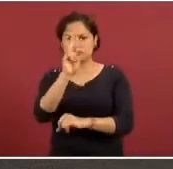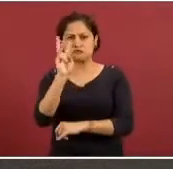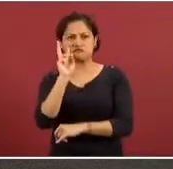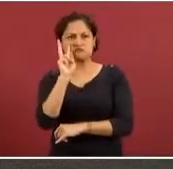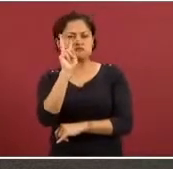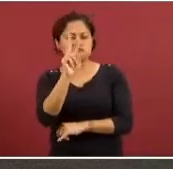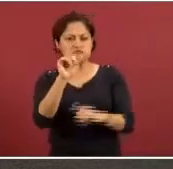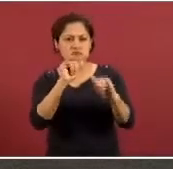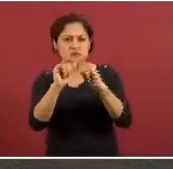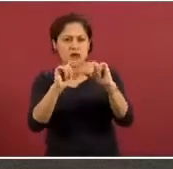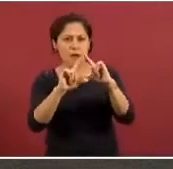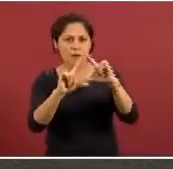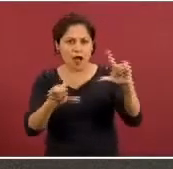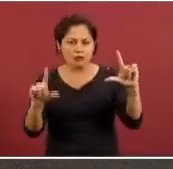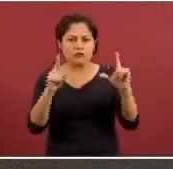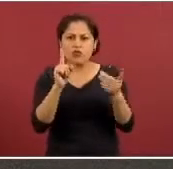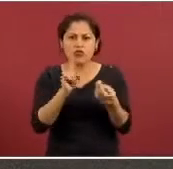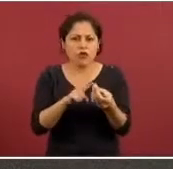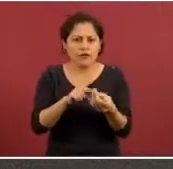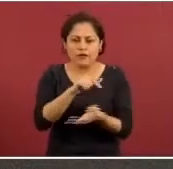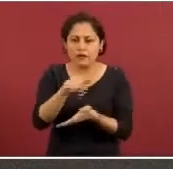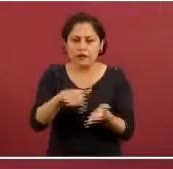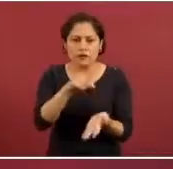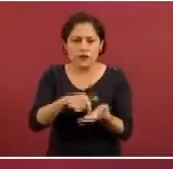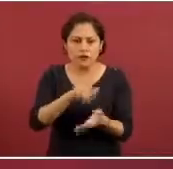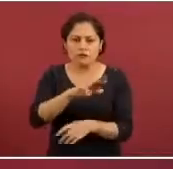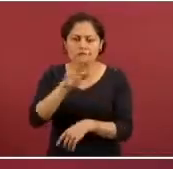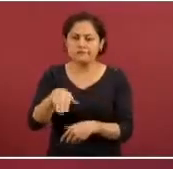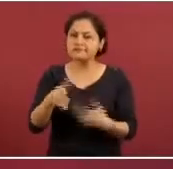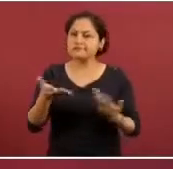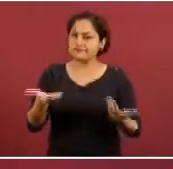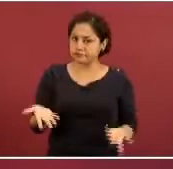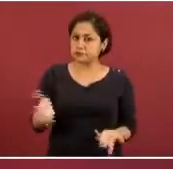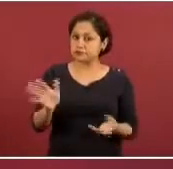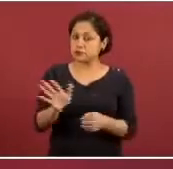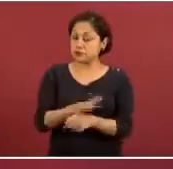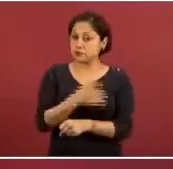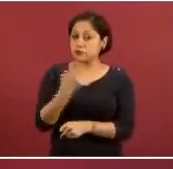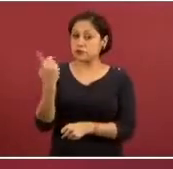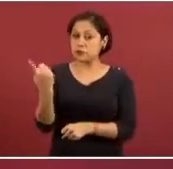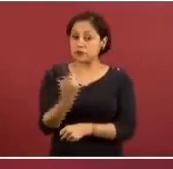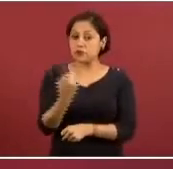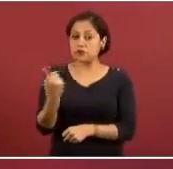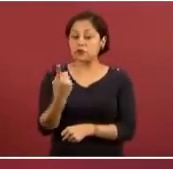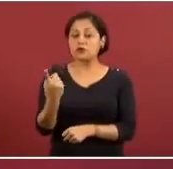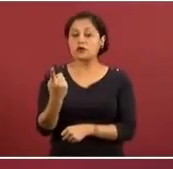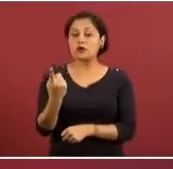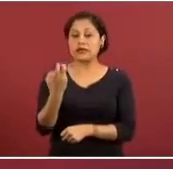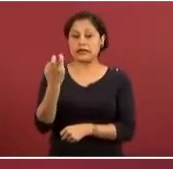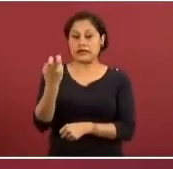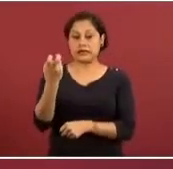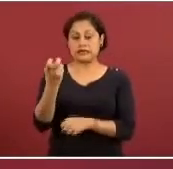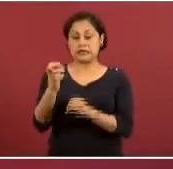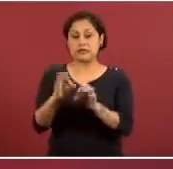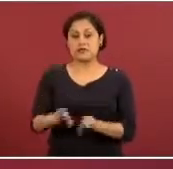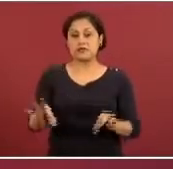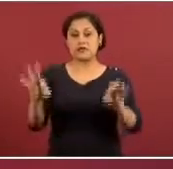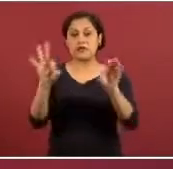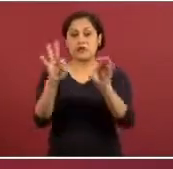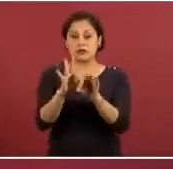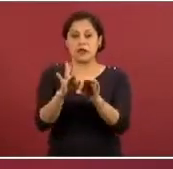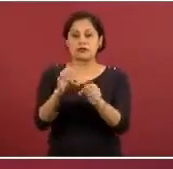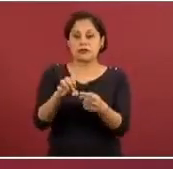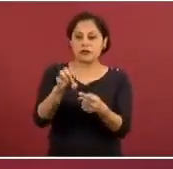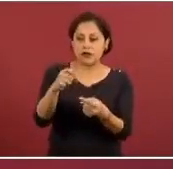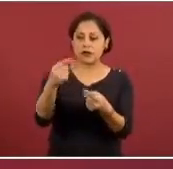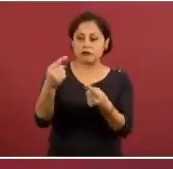de casos, sobre todo por la cuestión que comentamos nuevamente, la cuestión crítica de estas defunciones y de todo lo que